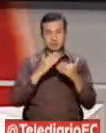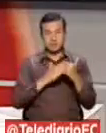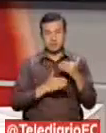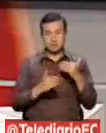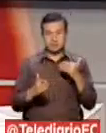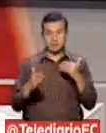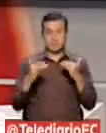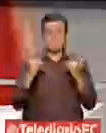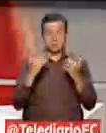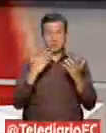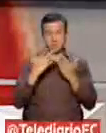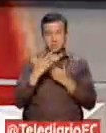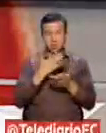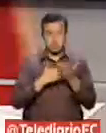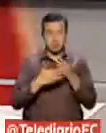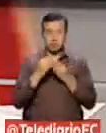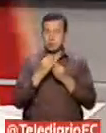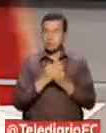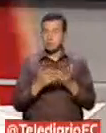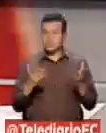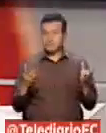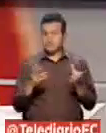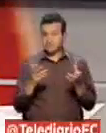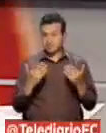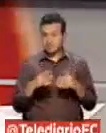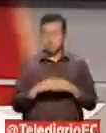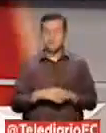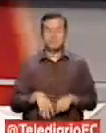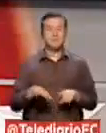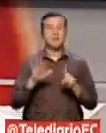de este espacio informativo.